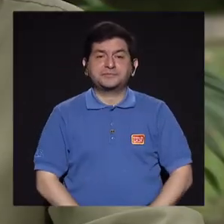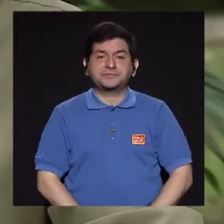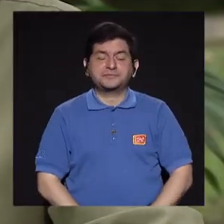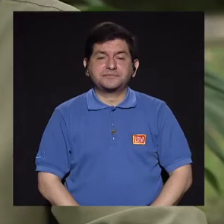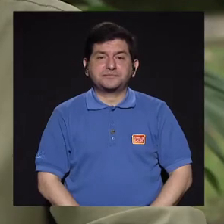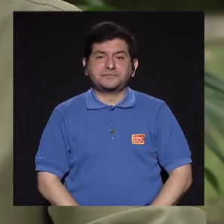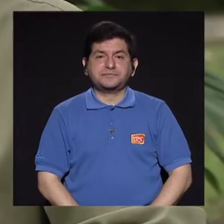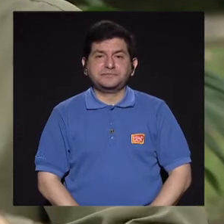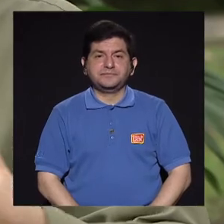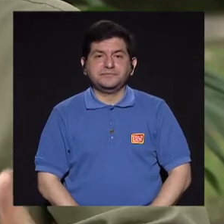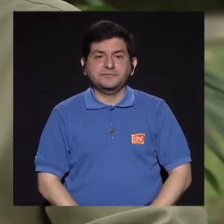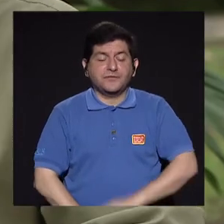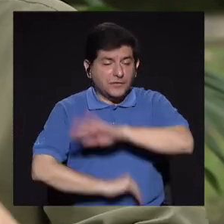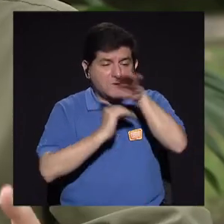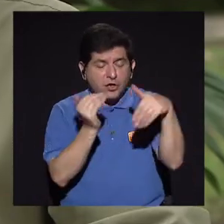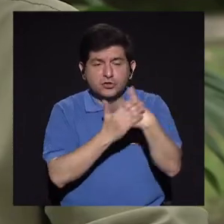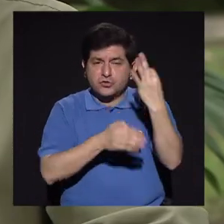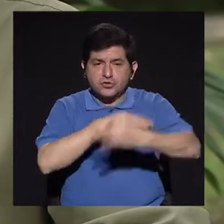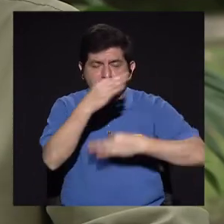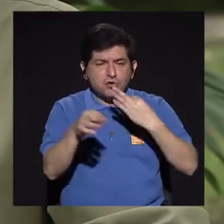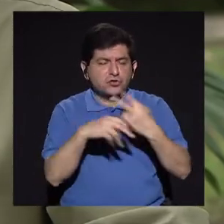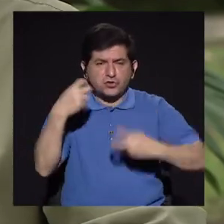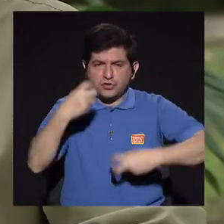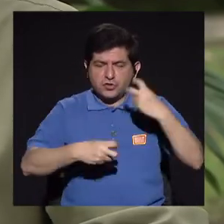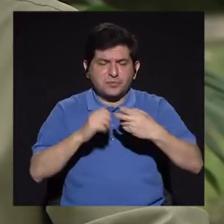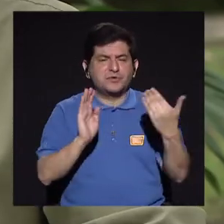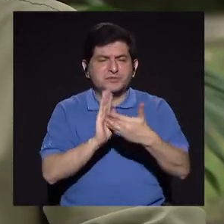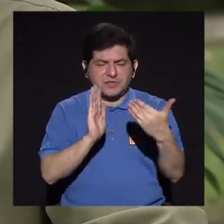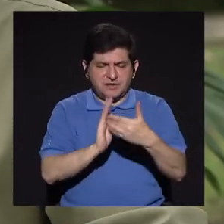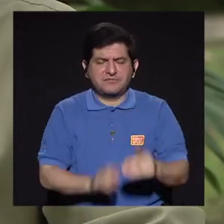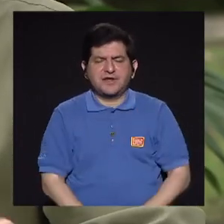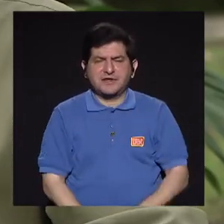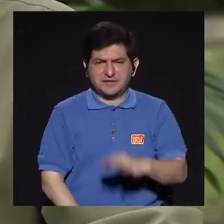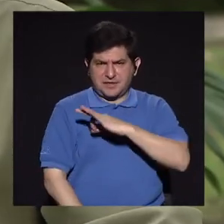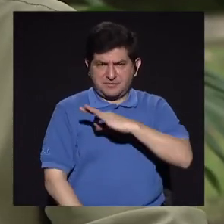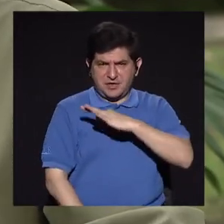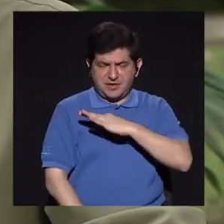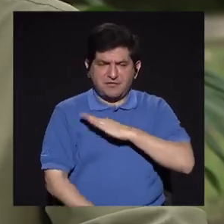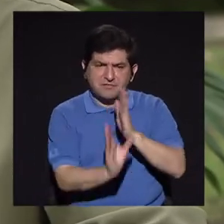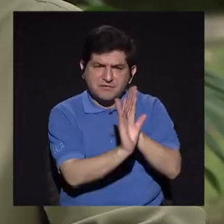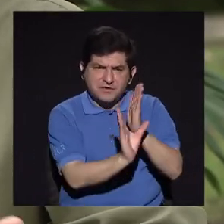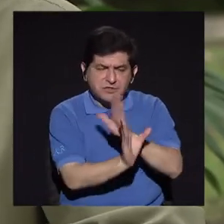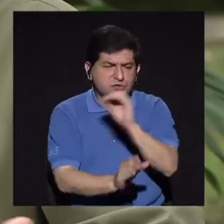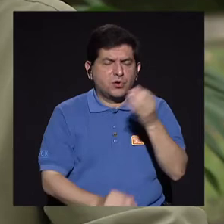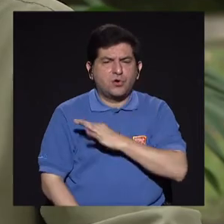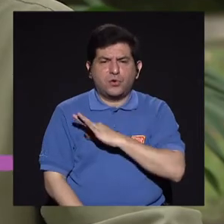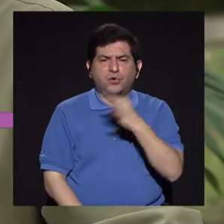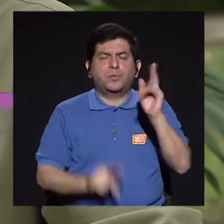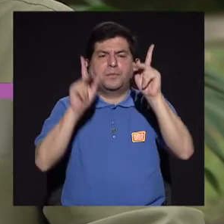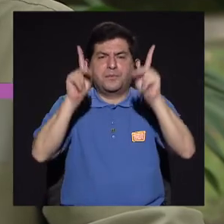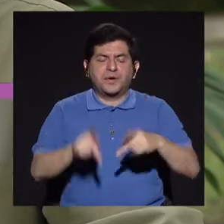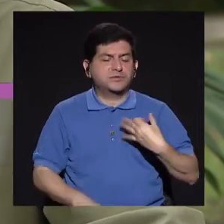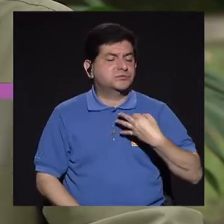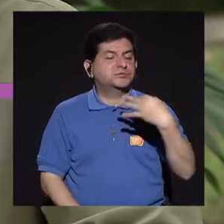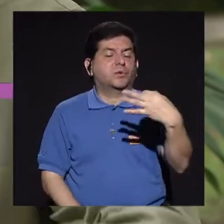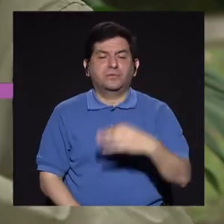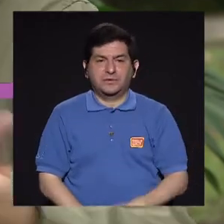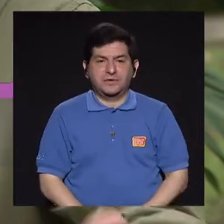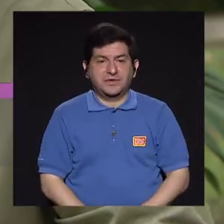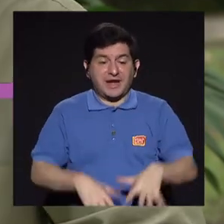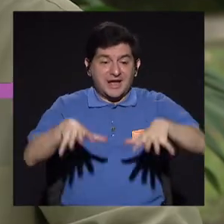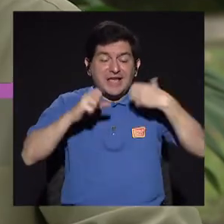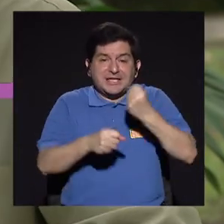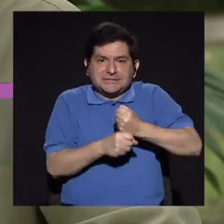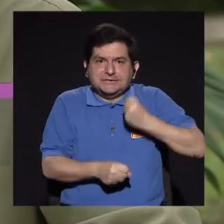Entonces, están todos estos tipos de problemas que afectan el bienestar psicológico o el bienestar espiritual de las personas en su día a día.